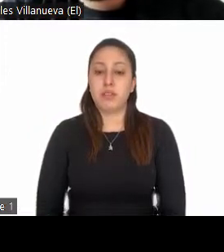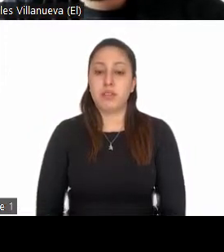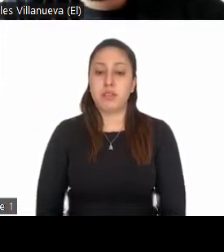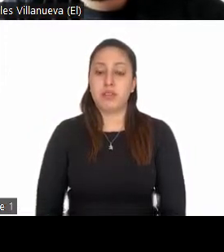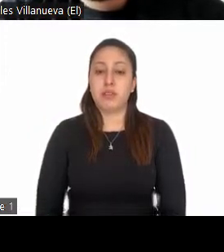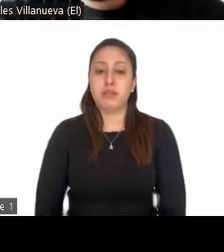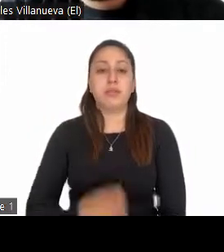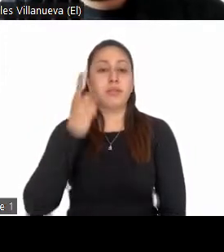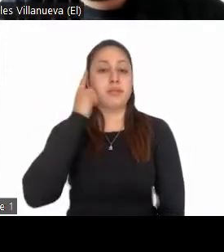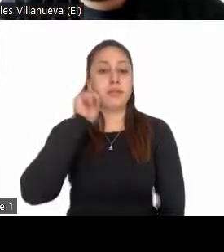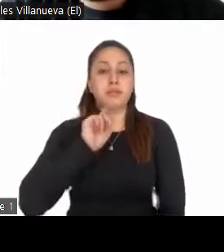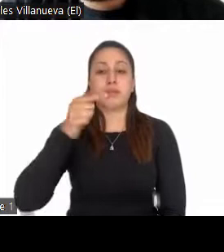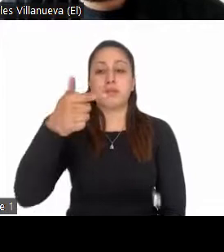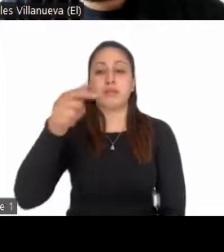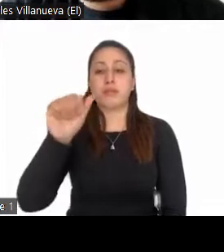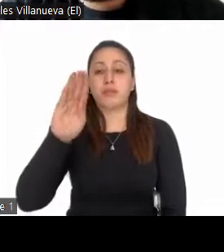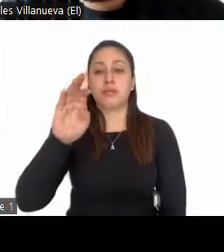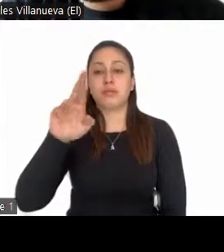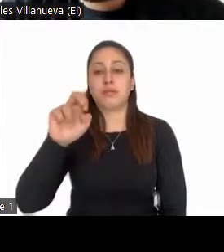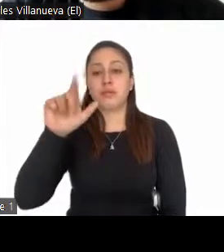Diputada Gabriela Quiroga Anguiano.